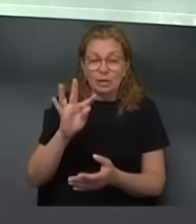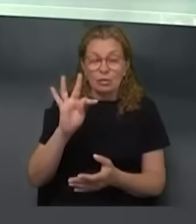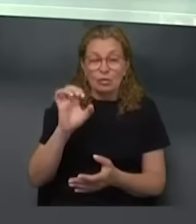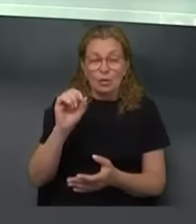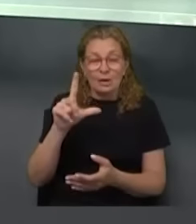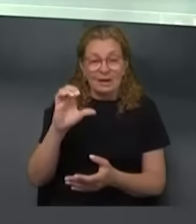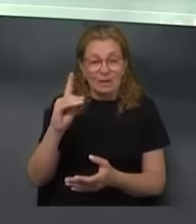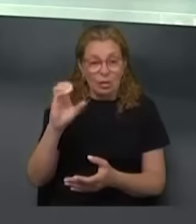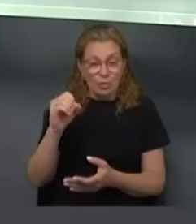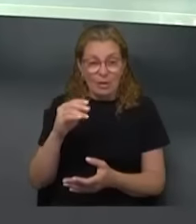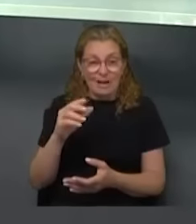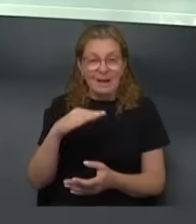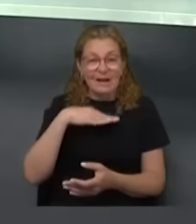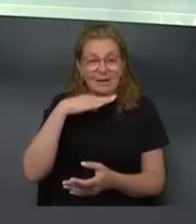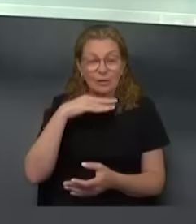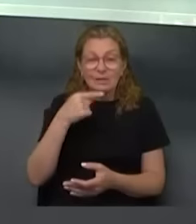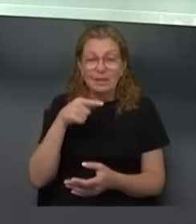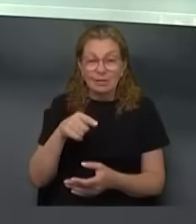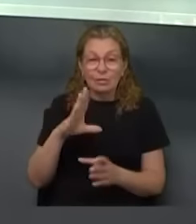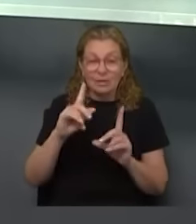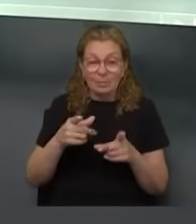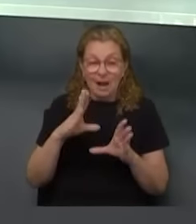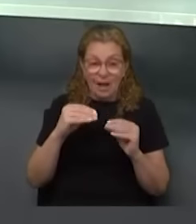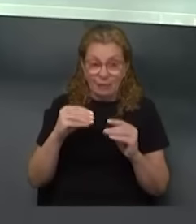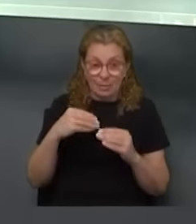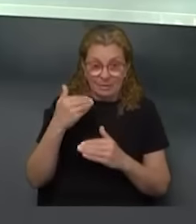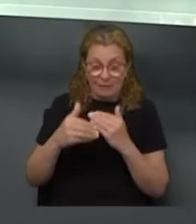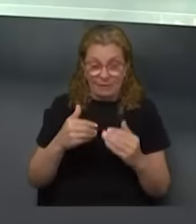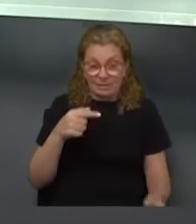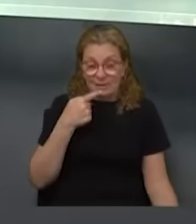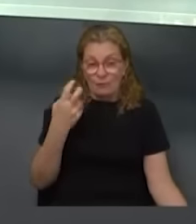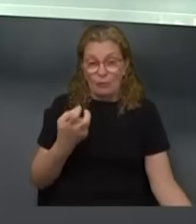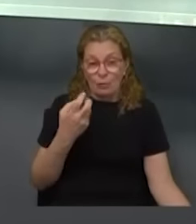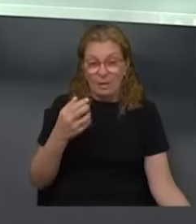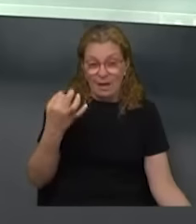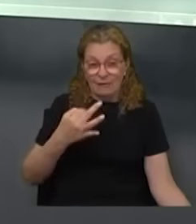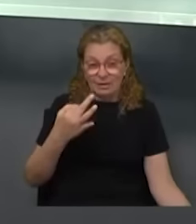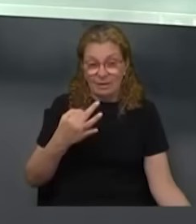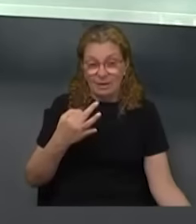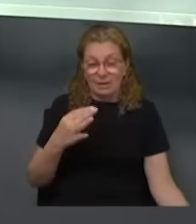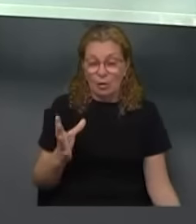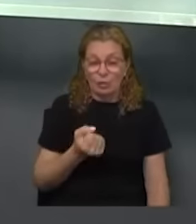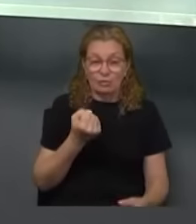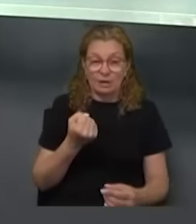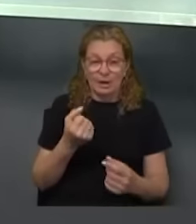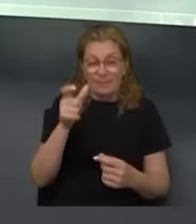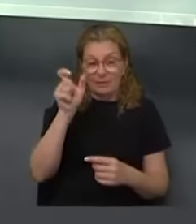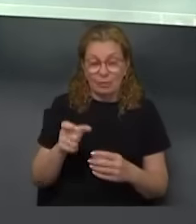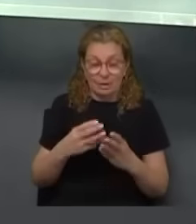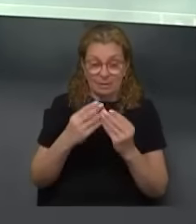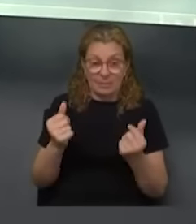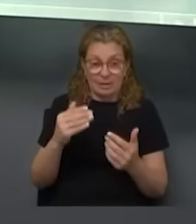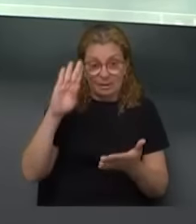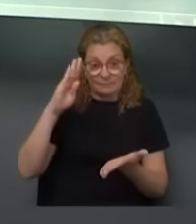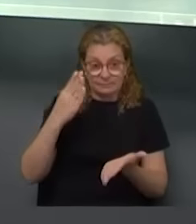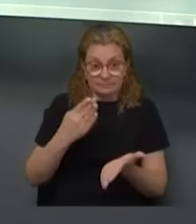habló en las últimas horas Alicia Lucio que dijo que para que haya avances en la búsqueda de la verdad y en el hallazgo de personas desaparecidas Durante